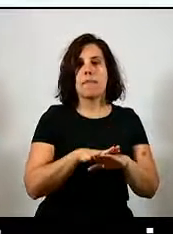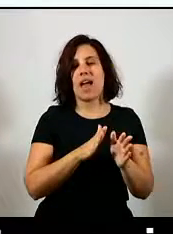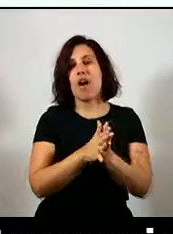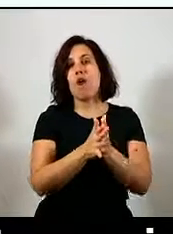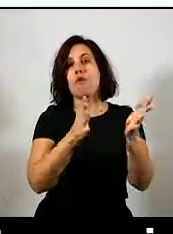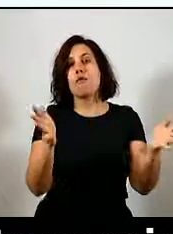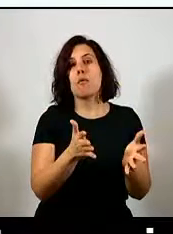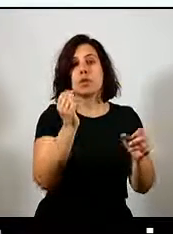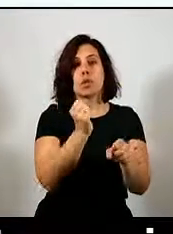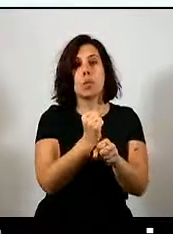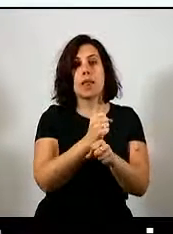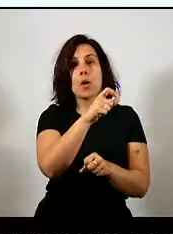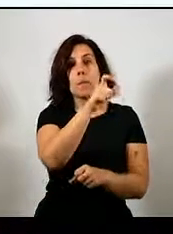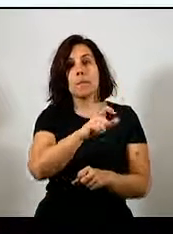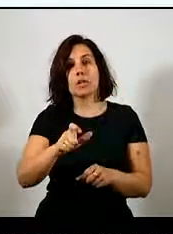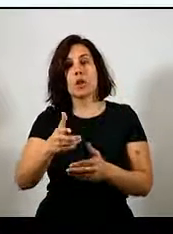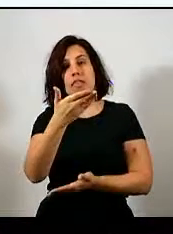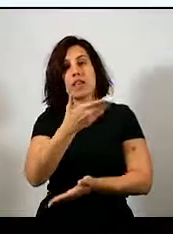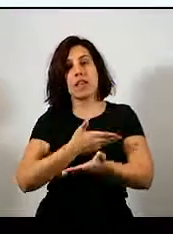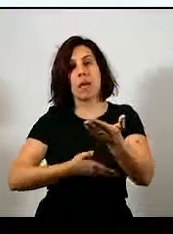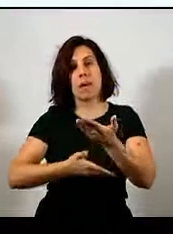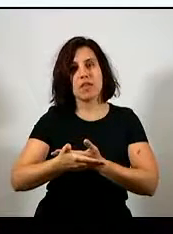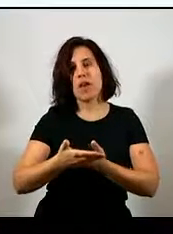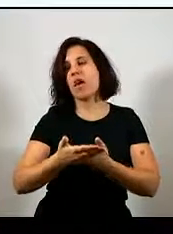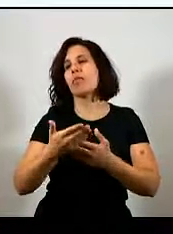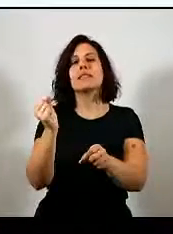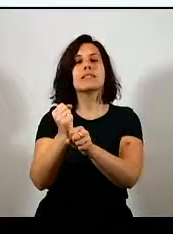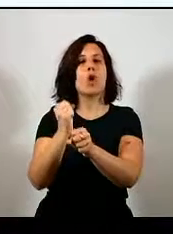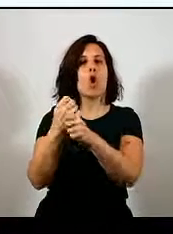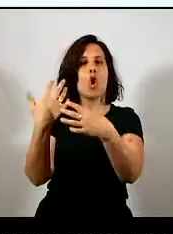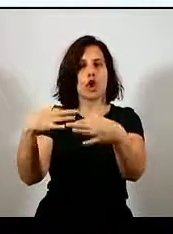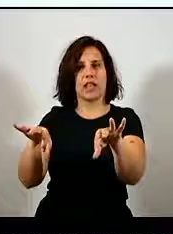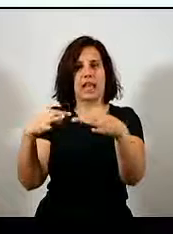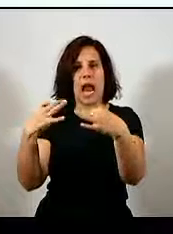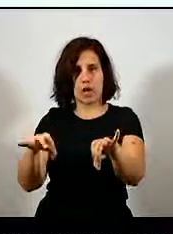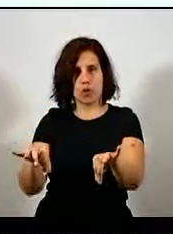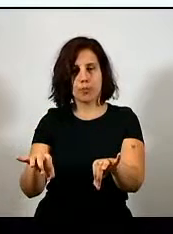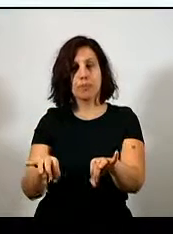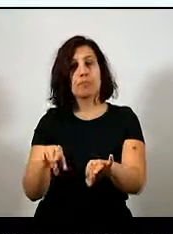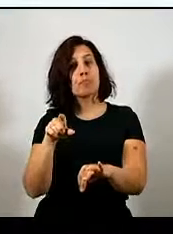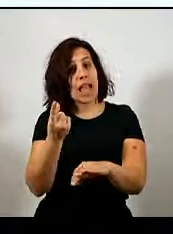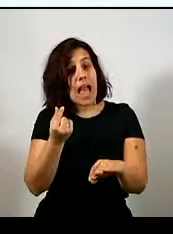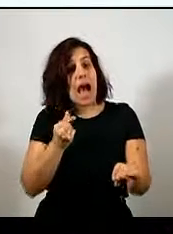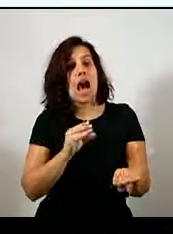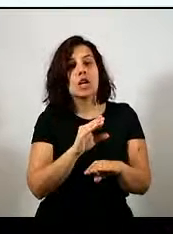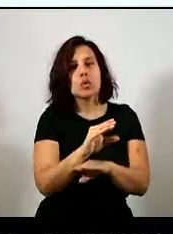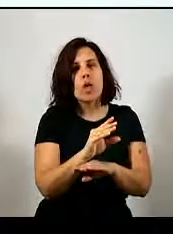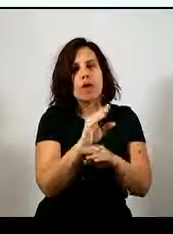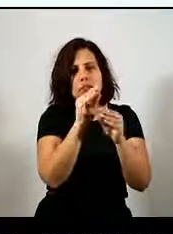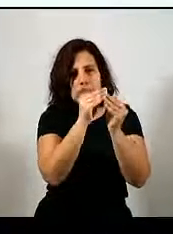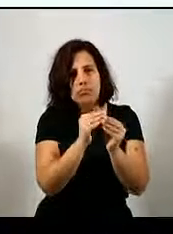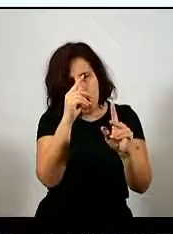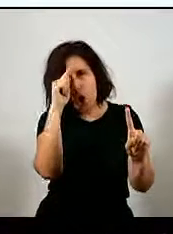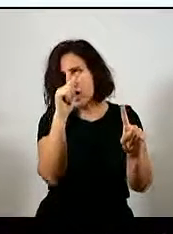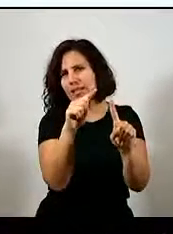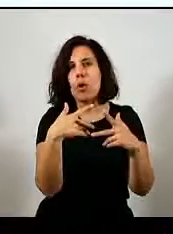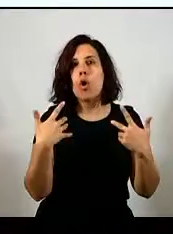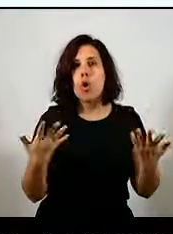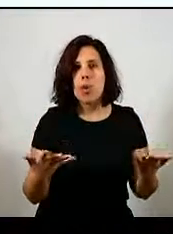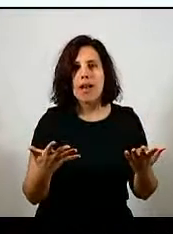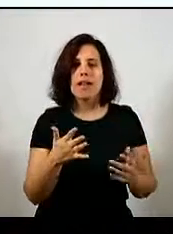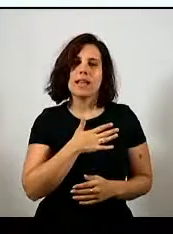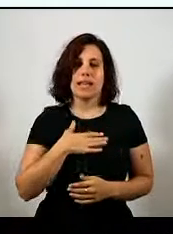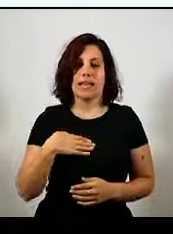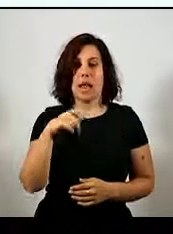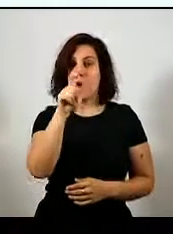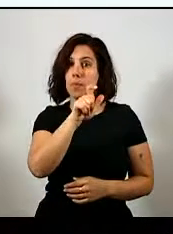con discapacidad en el mercado ordinario de trabajo. Son unas ayudas diseñadas con el objetivo de lograr la plena integración